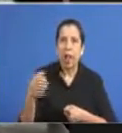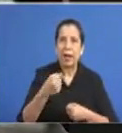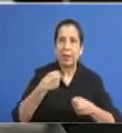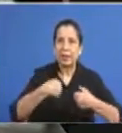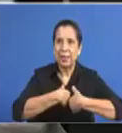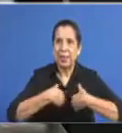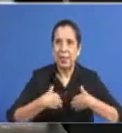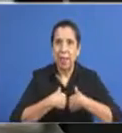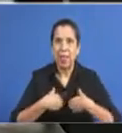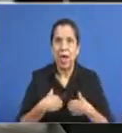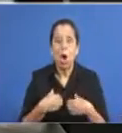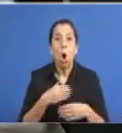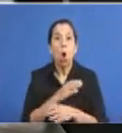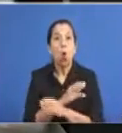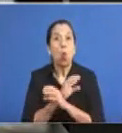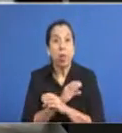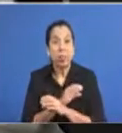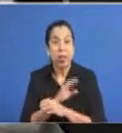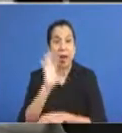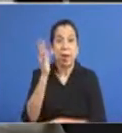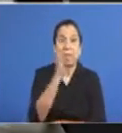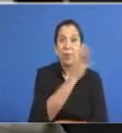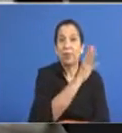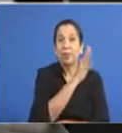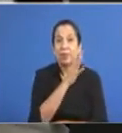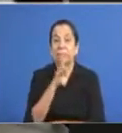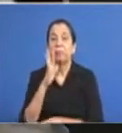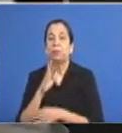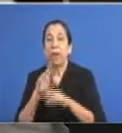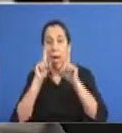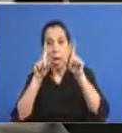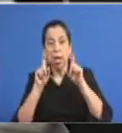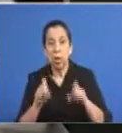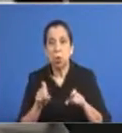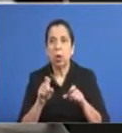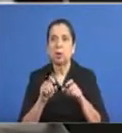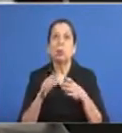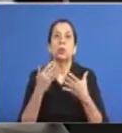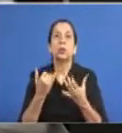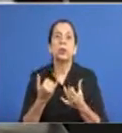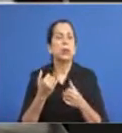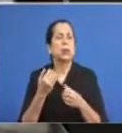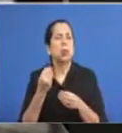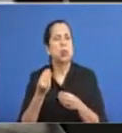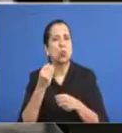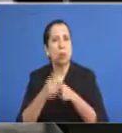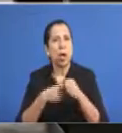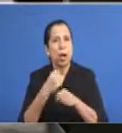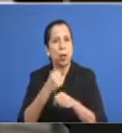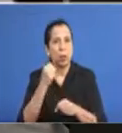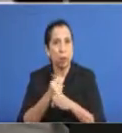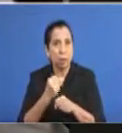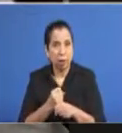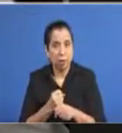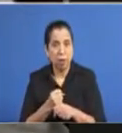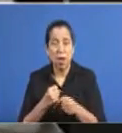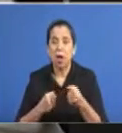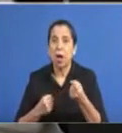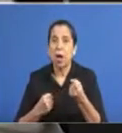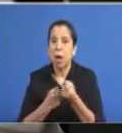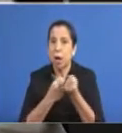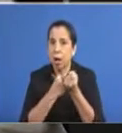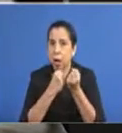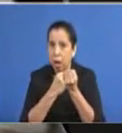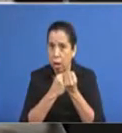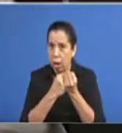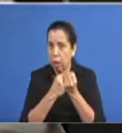conservación de vida silvestre, educación e investigación. Y ya tenemos algunos años trabajando, apoyando, por ejemplo, aquí en el área de